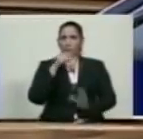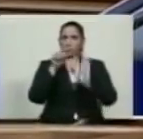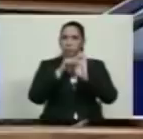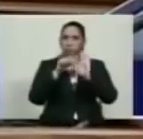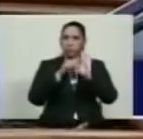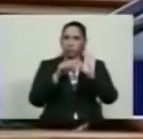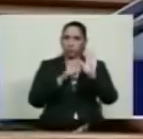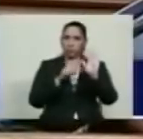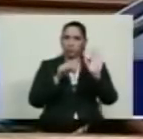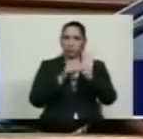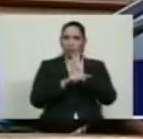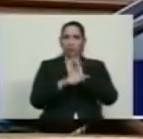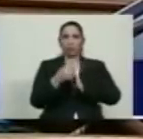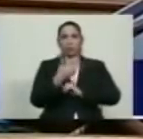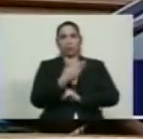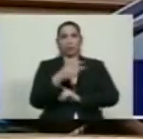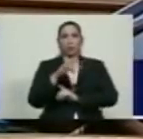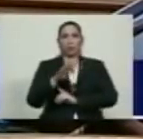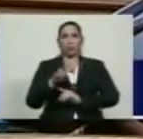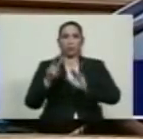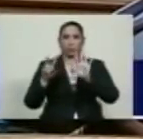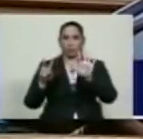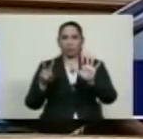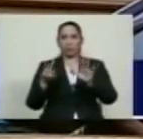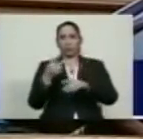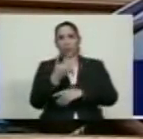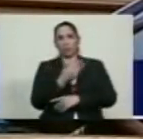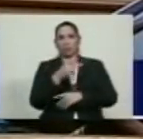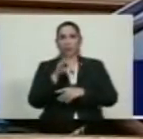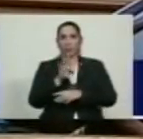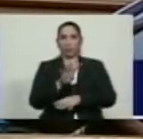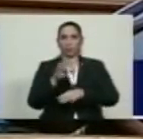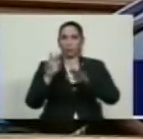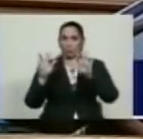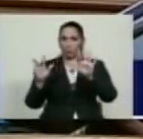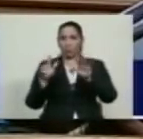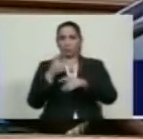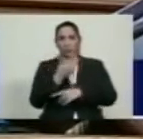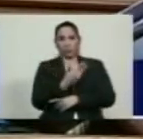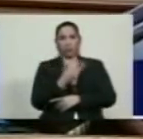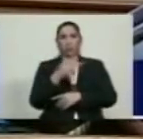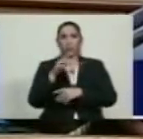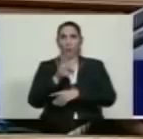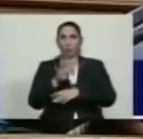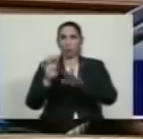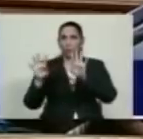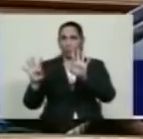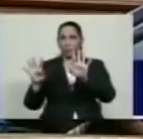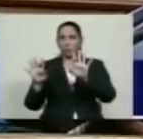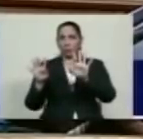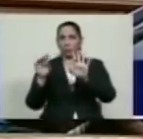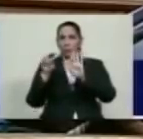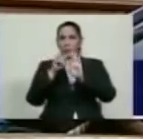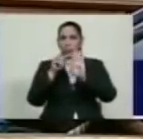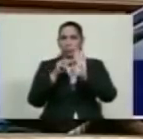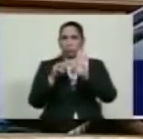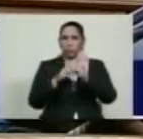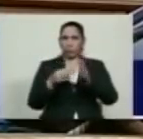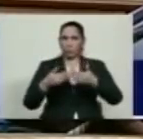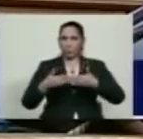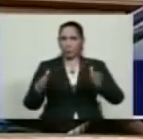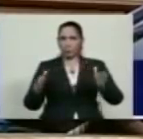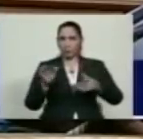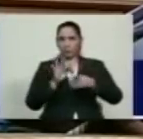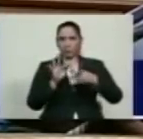artículos 347, 348 y 349 de la Constitución de la República Bolivariana de Venezuela y las normas para garantizar el pleno